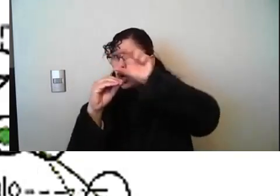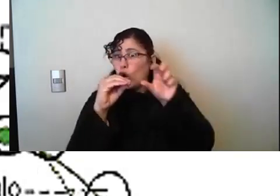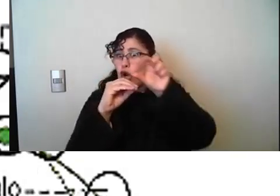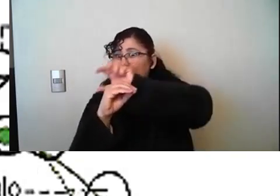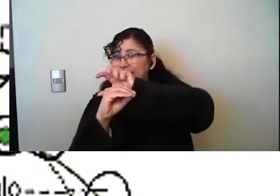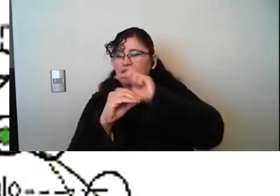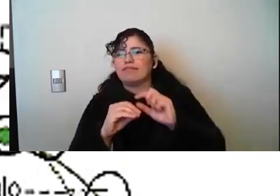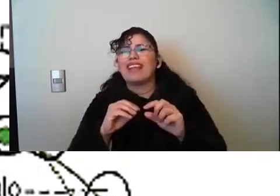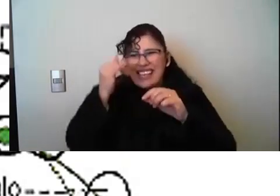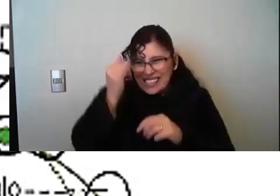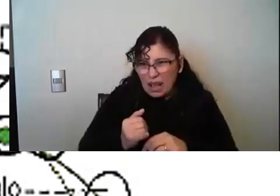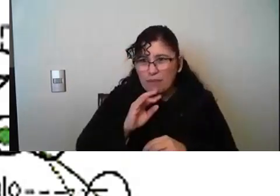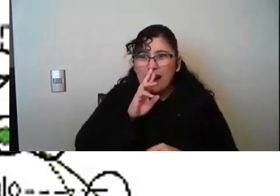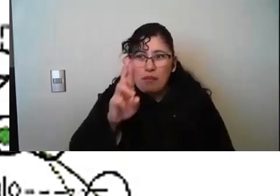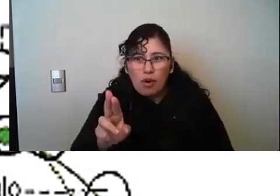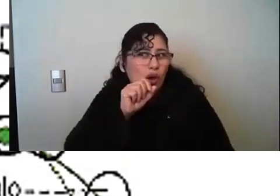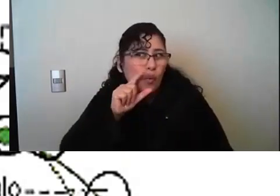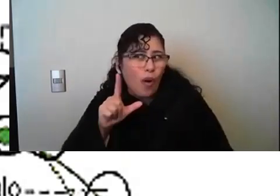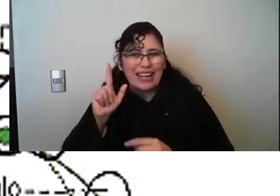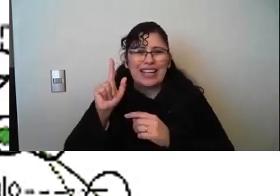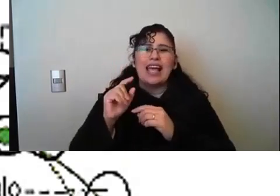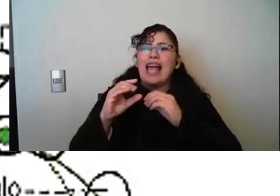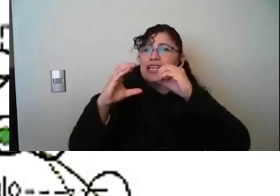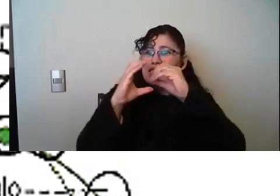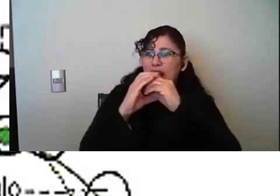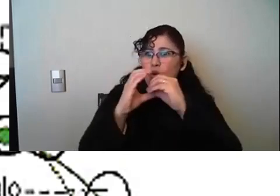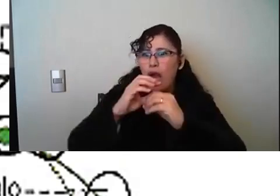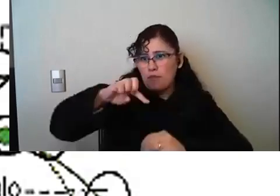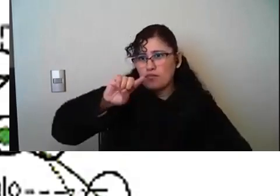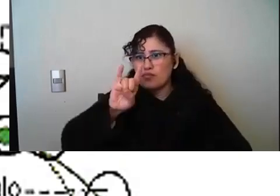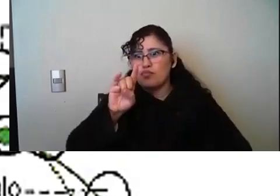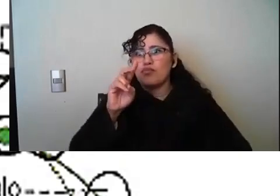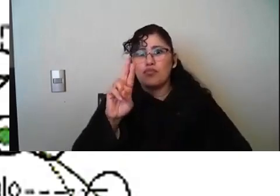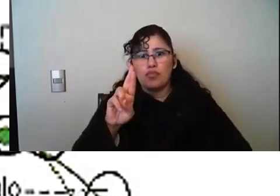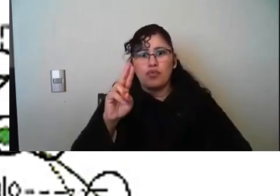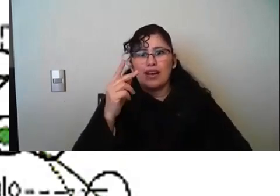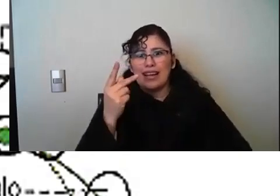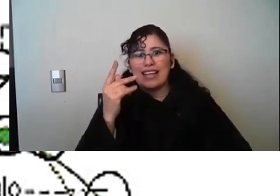Purkinje, siempre, para cualquier territorio funcional. Y aquí está el axón de la célula de Purkinje.